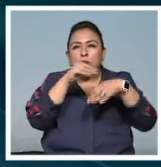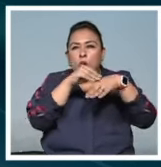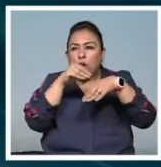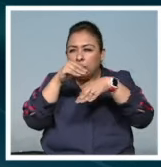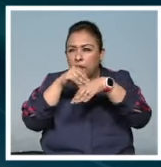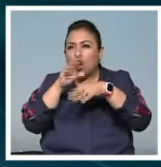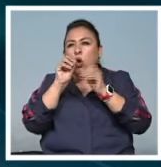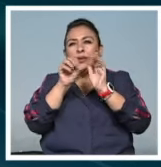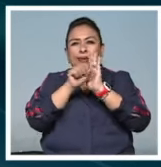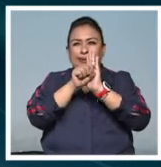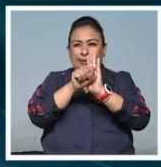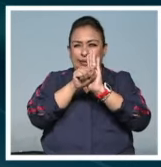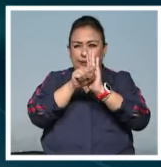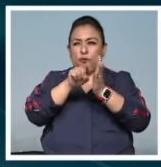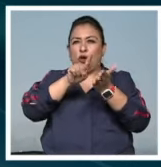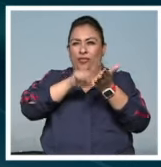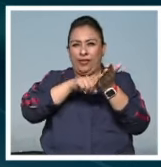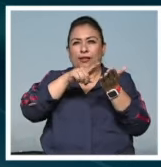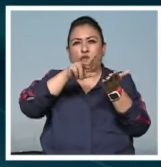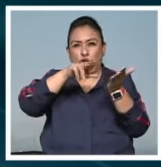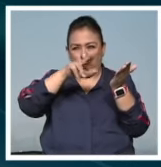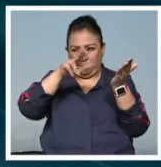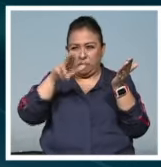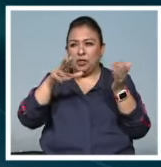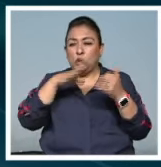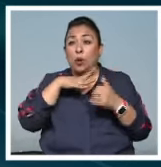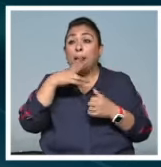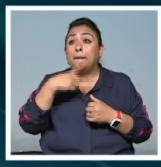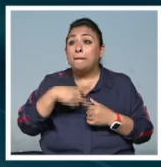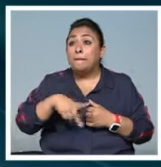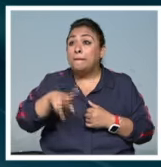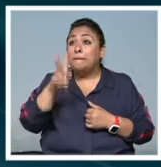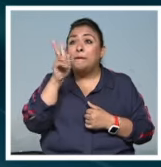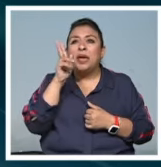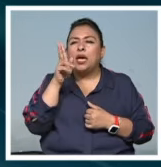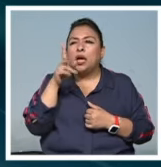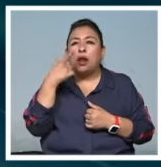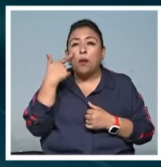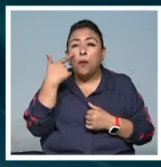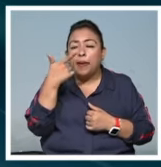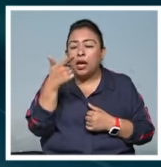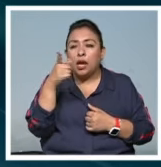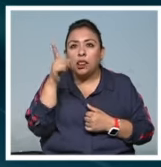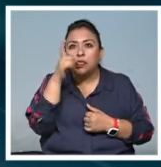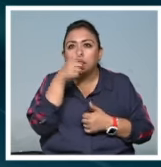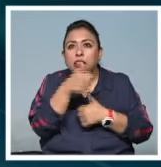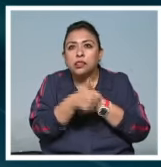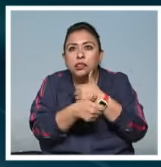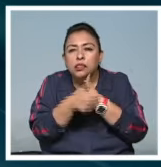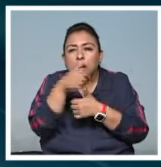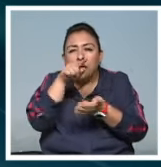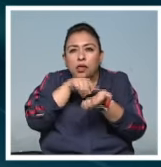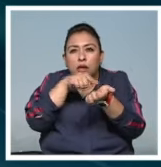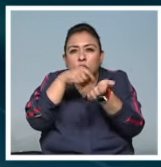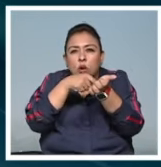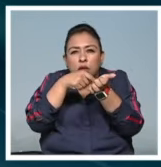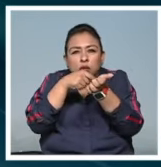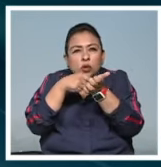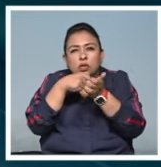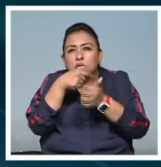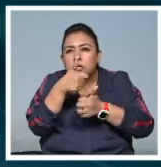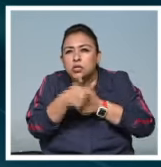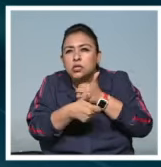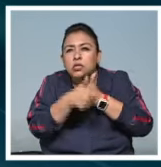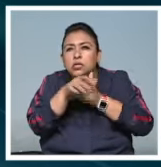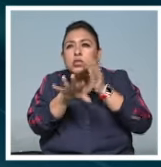o símbolos que están dentro de las pinturas, pero que son muy difíciles de encontrar, símbolos escondidos dentro de las pinturas.